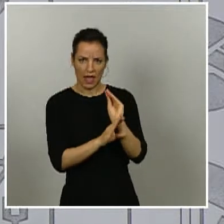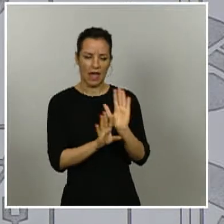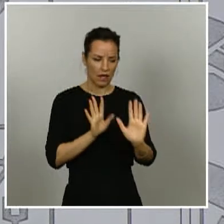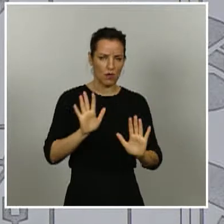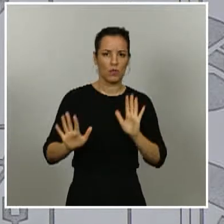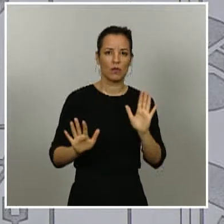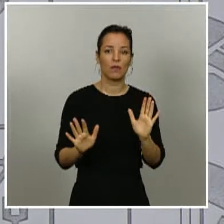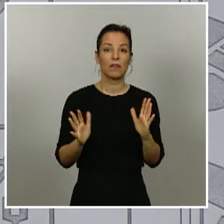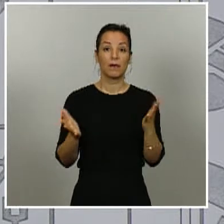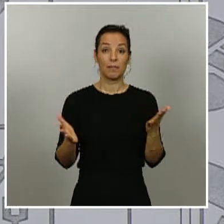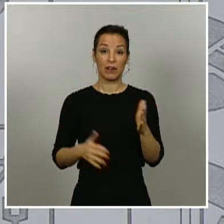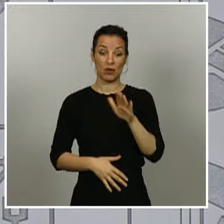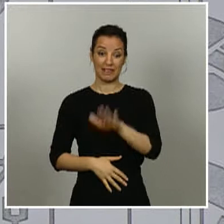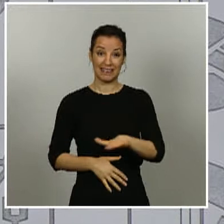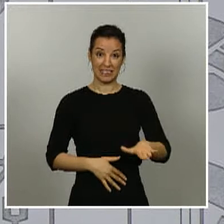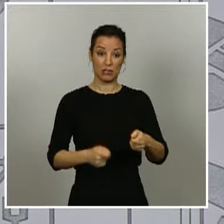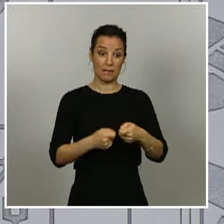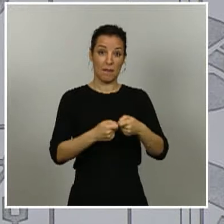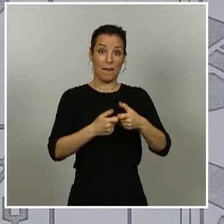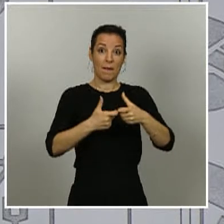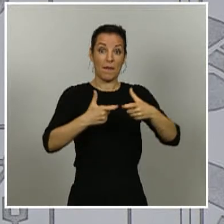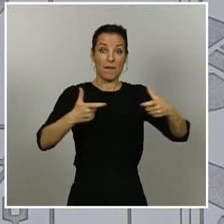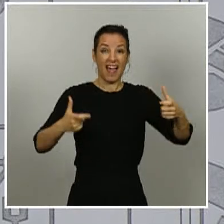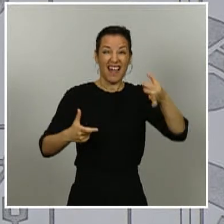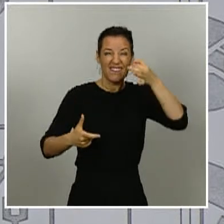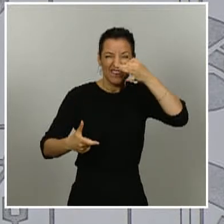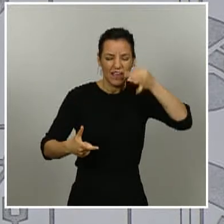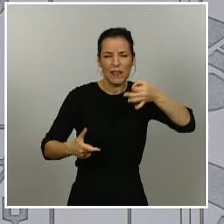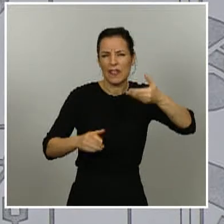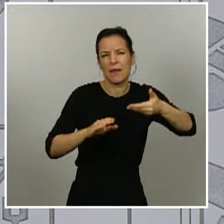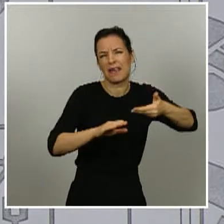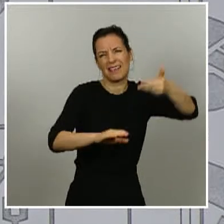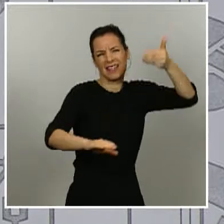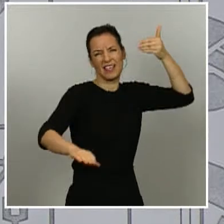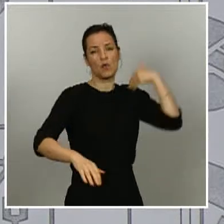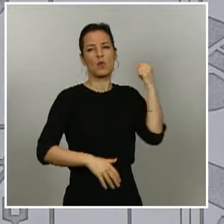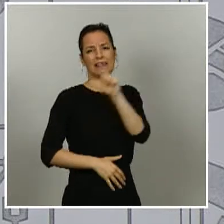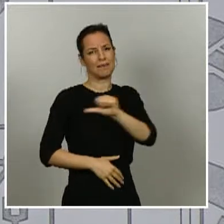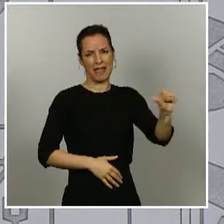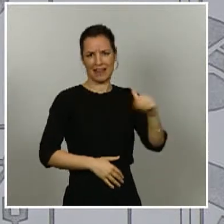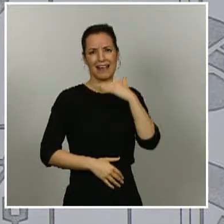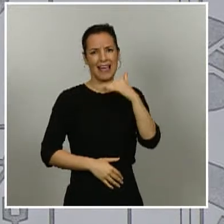este incremento se tendría que haber observado ya hace casi una semana.